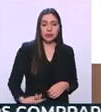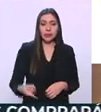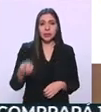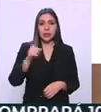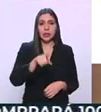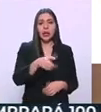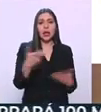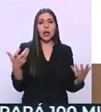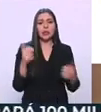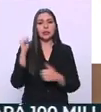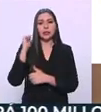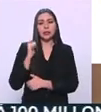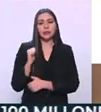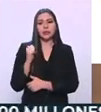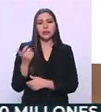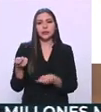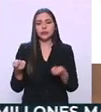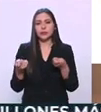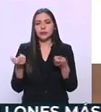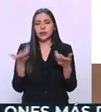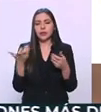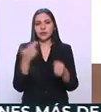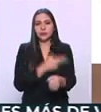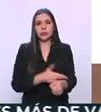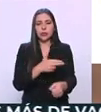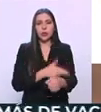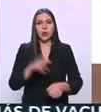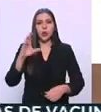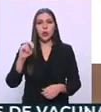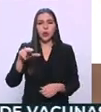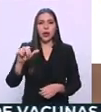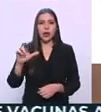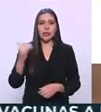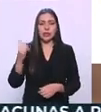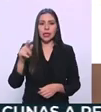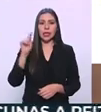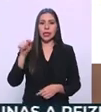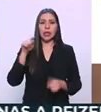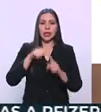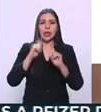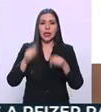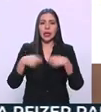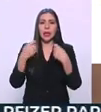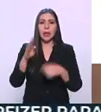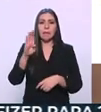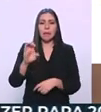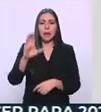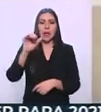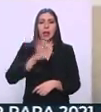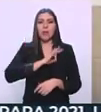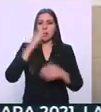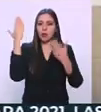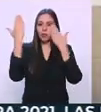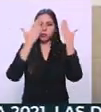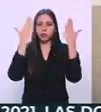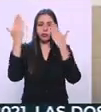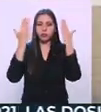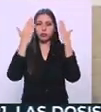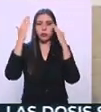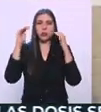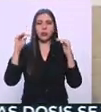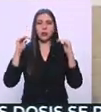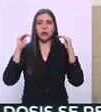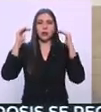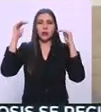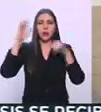República, el CONACYT, una beca para realizar una especialidad médica en el extranjero. El